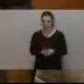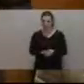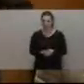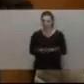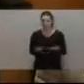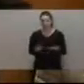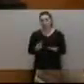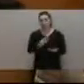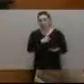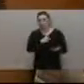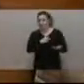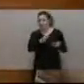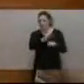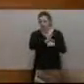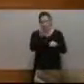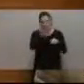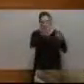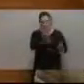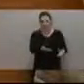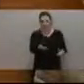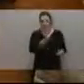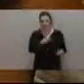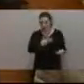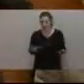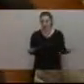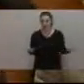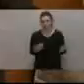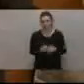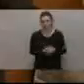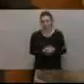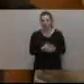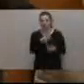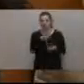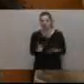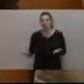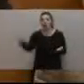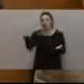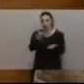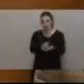Qué lástima, señora consejera, qué lástima que, una vez más,